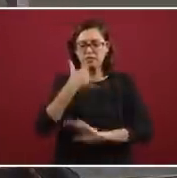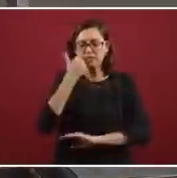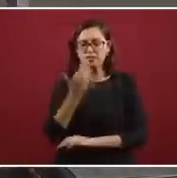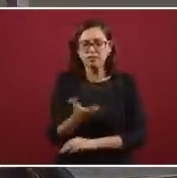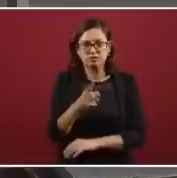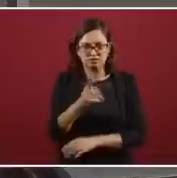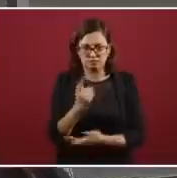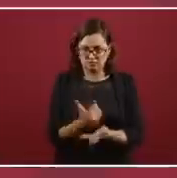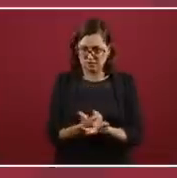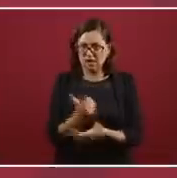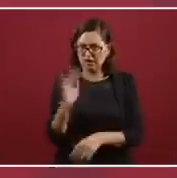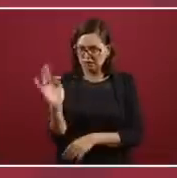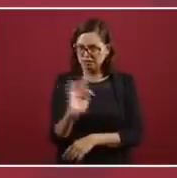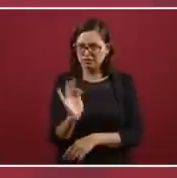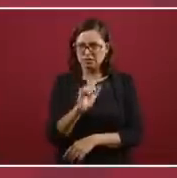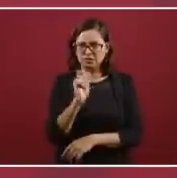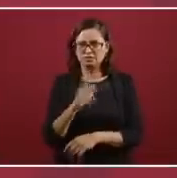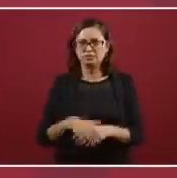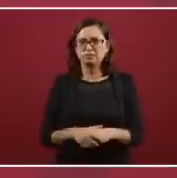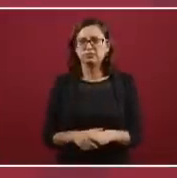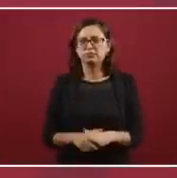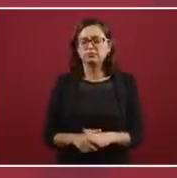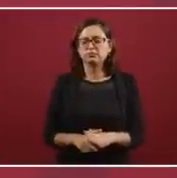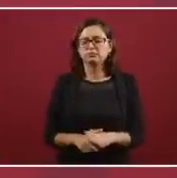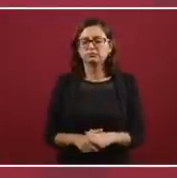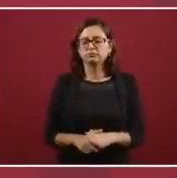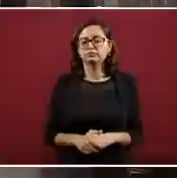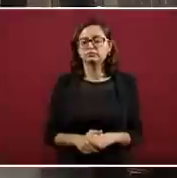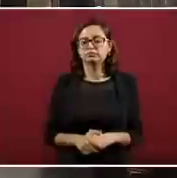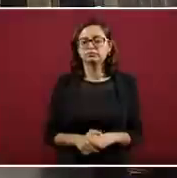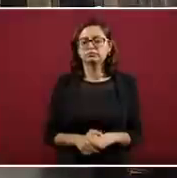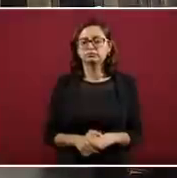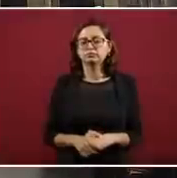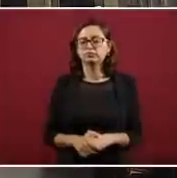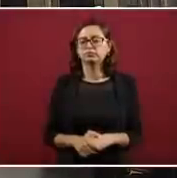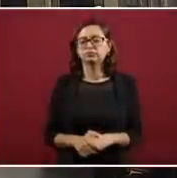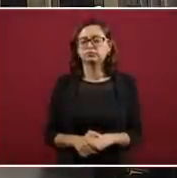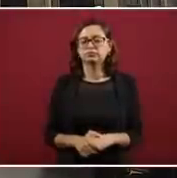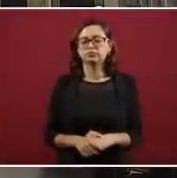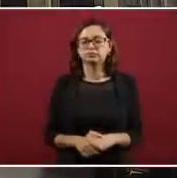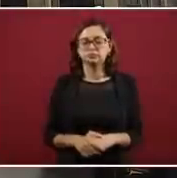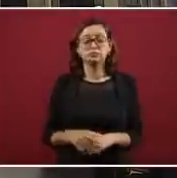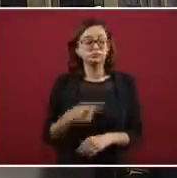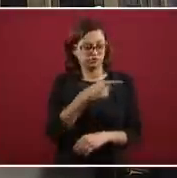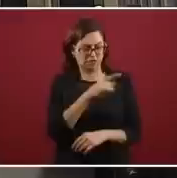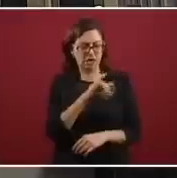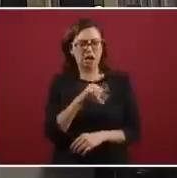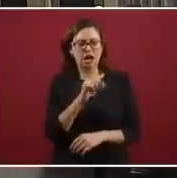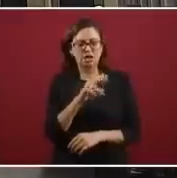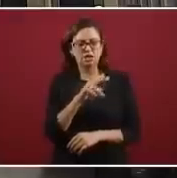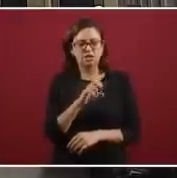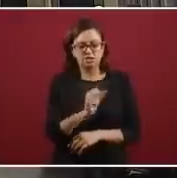favor. Bueno, Jesús va a ¿Respondes?